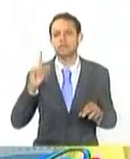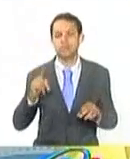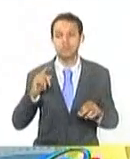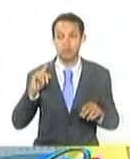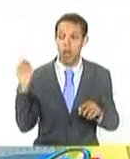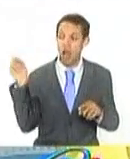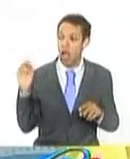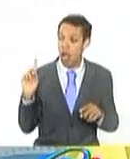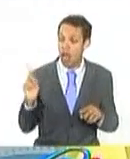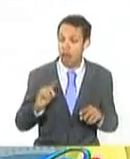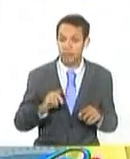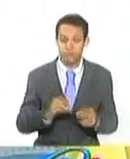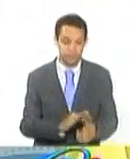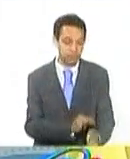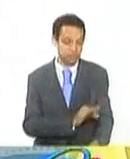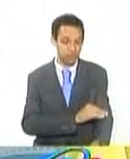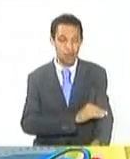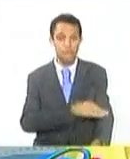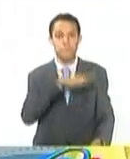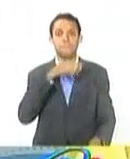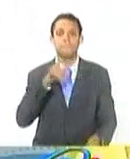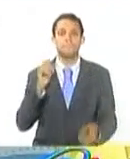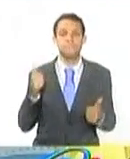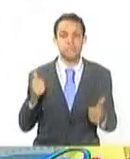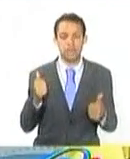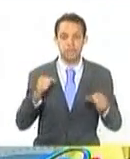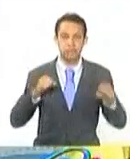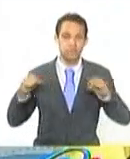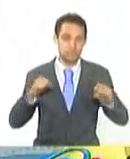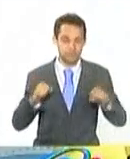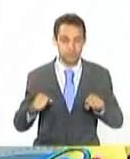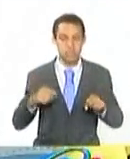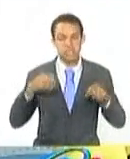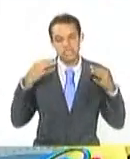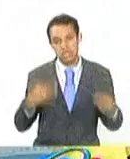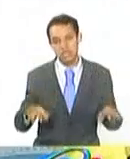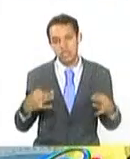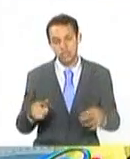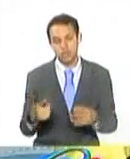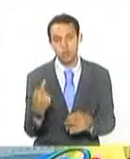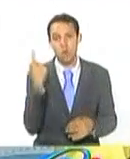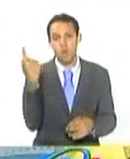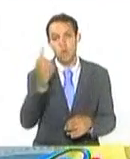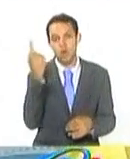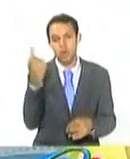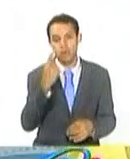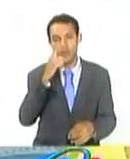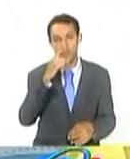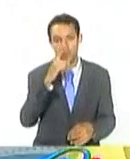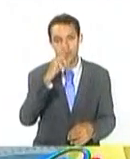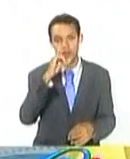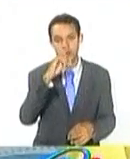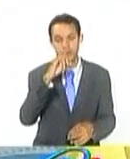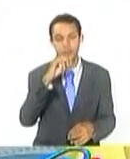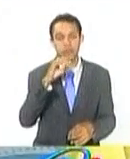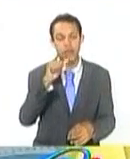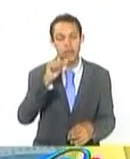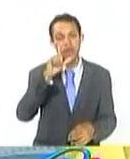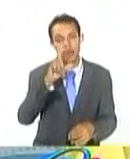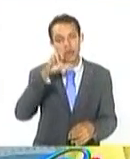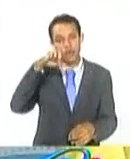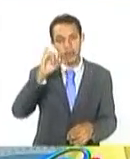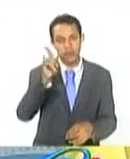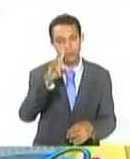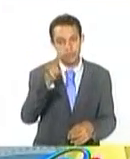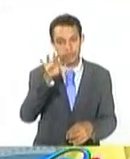tradicionales para el colesterol y triglicérido con un costo ni que decir debajo Y esa es una opción muy buena que usted debería